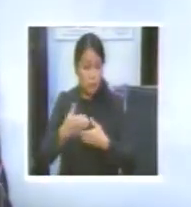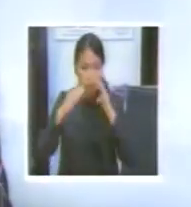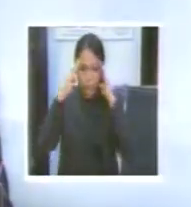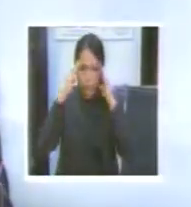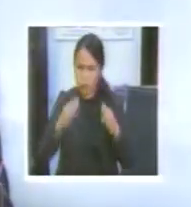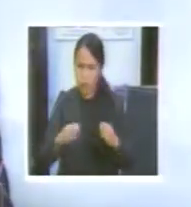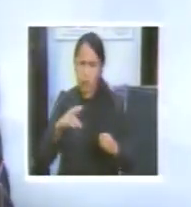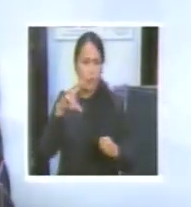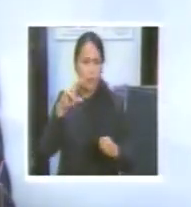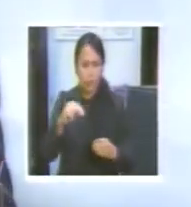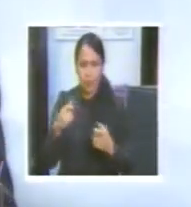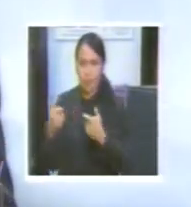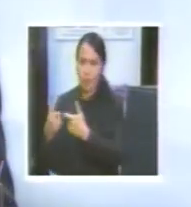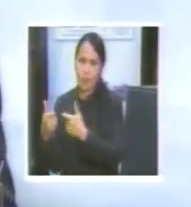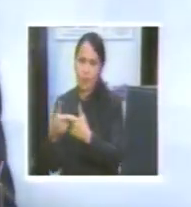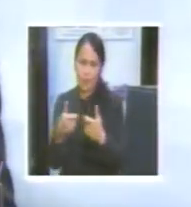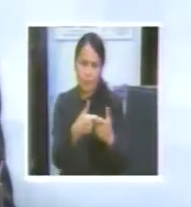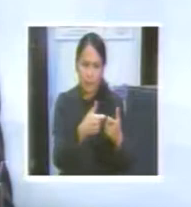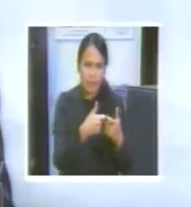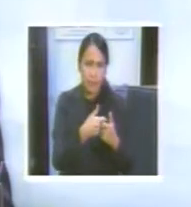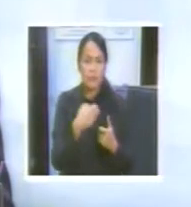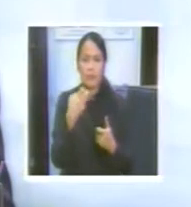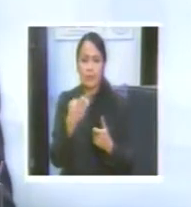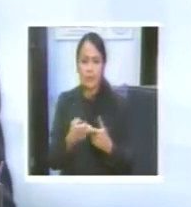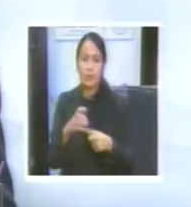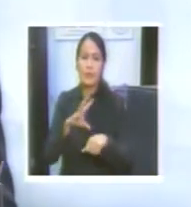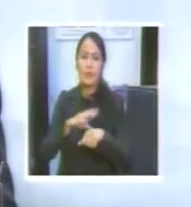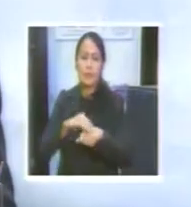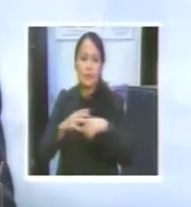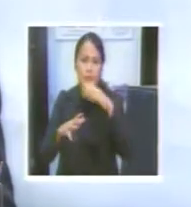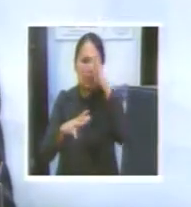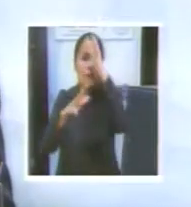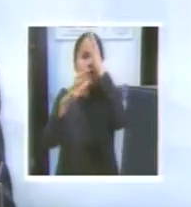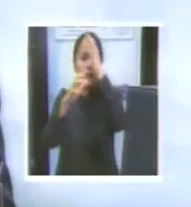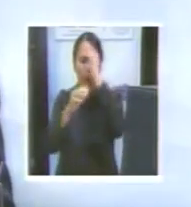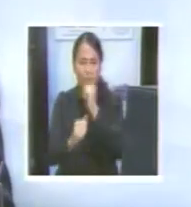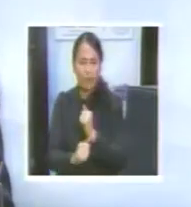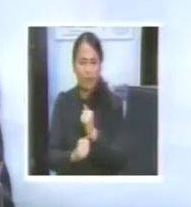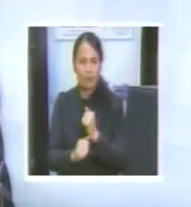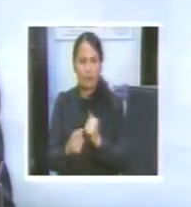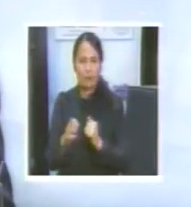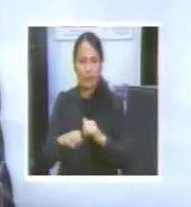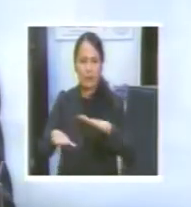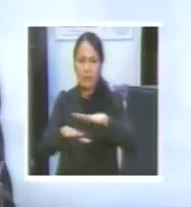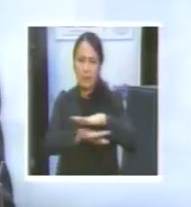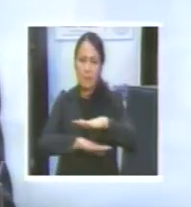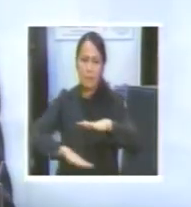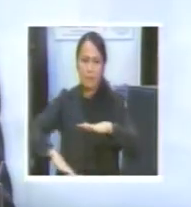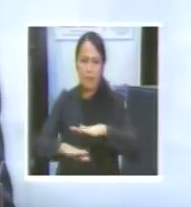este aspecto de cooperación el que puede permitir al acuerdo constituir